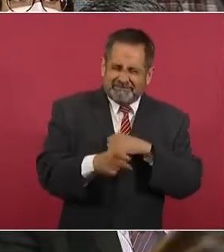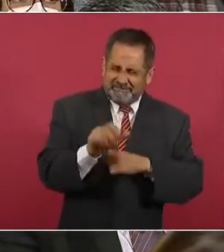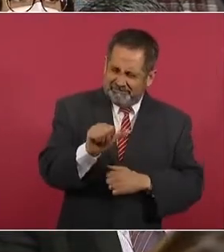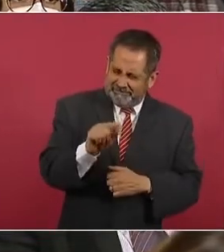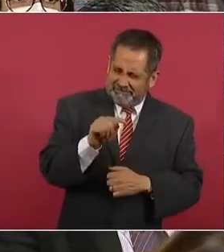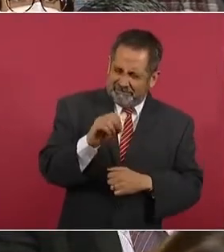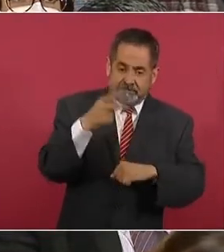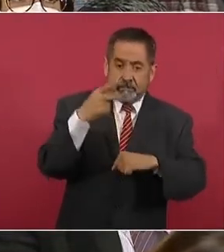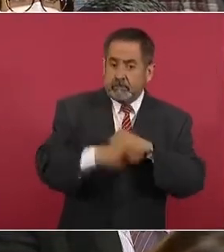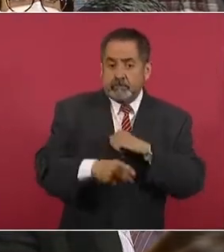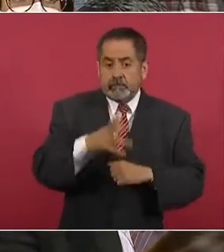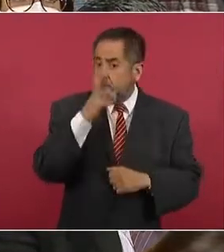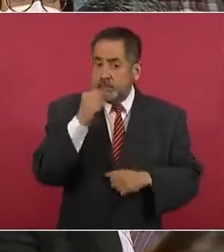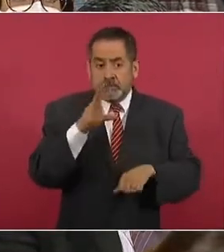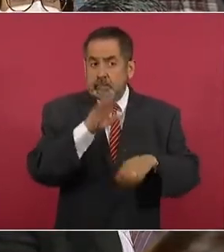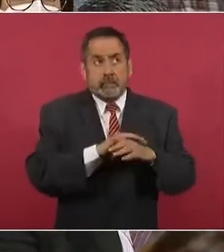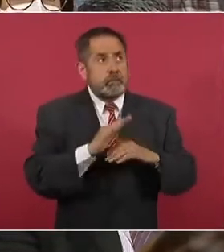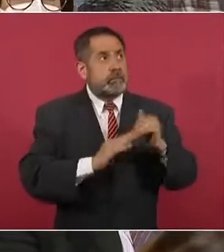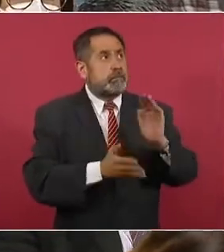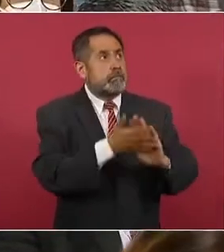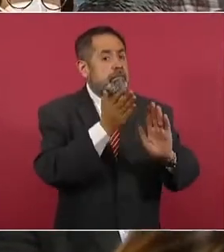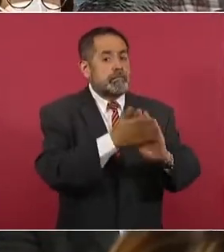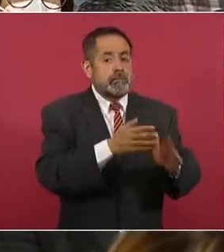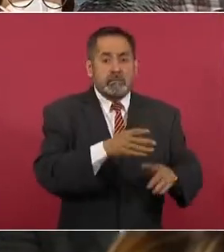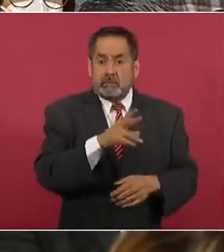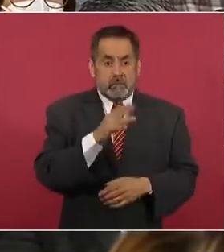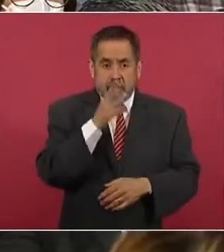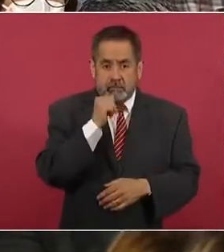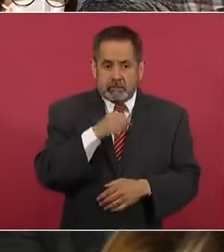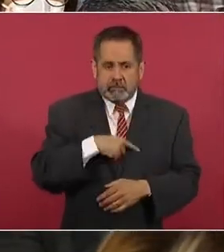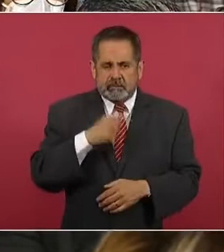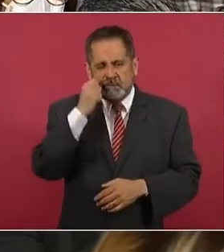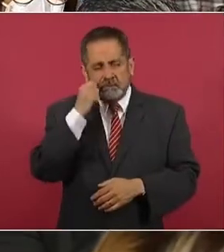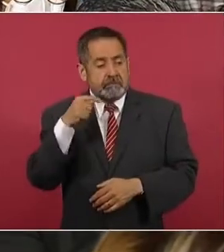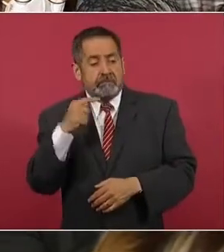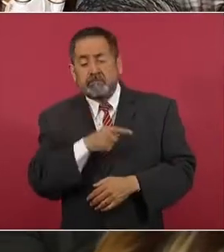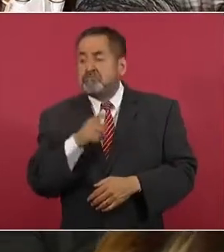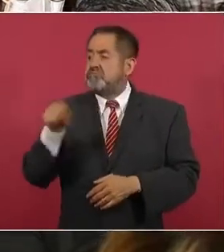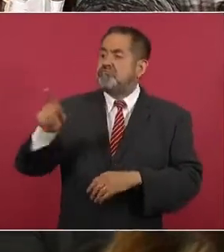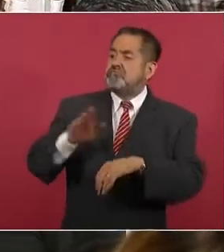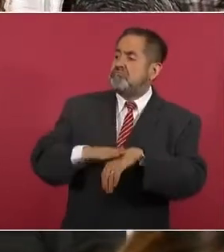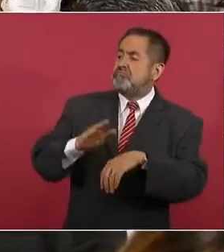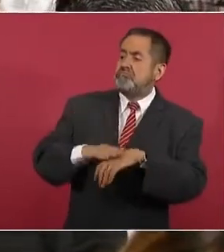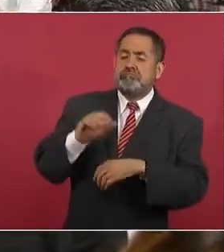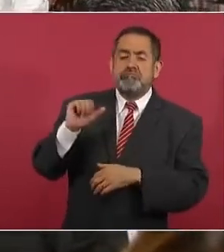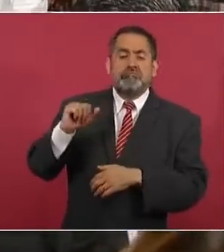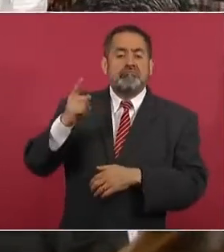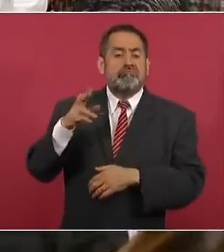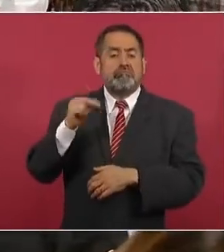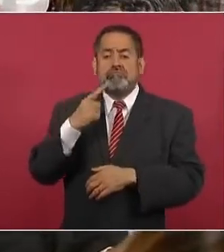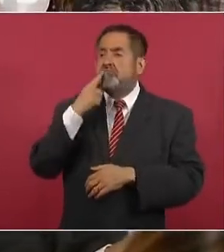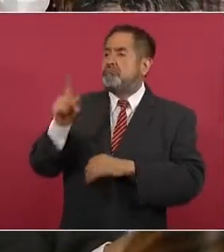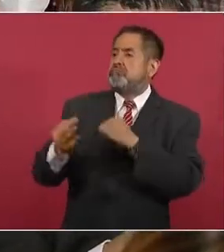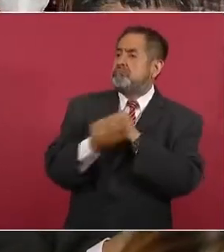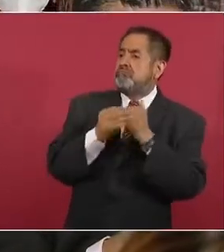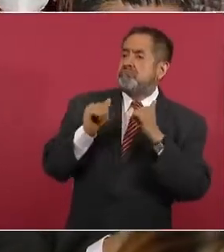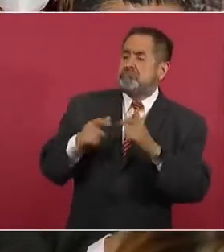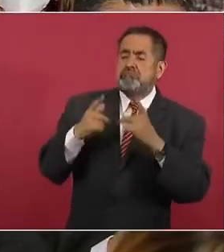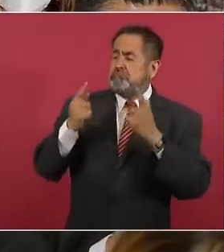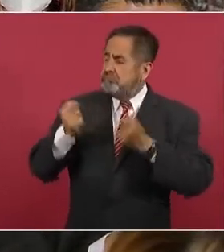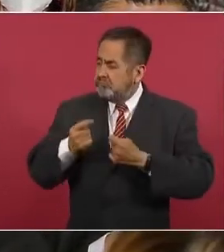permite ninguna construcción ahí, pero ¿sabe qué? Amparos, gente que se insiste en